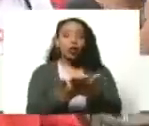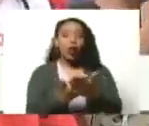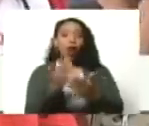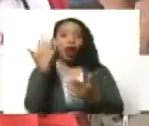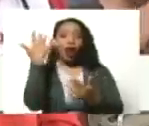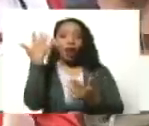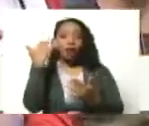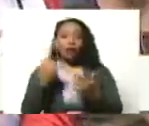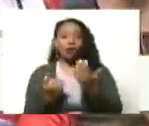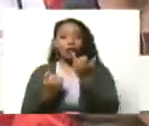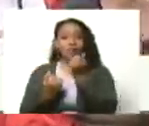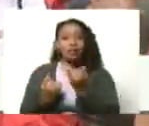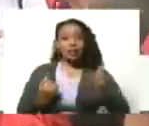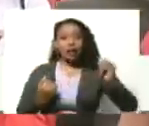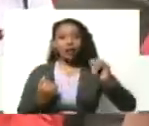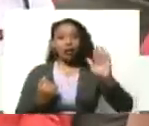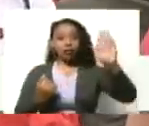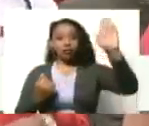mano izquierda.